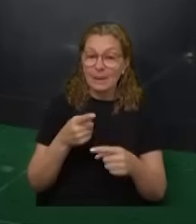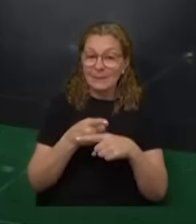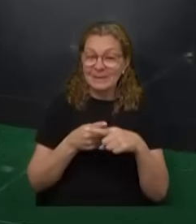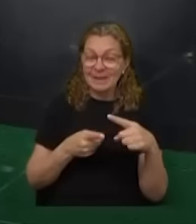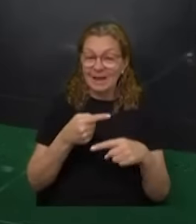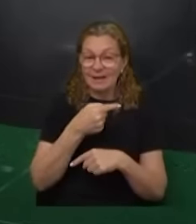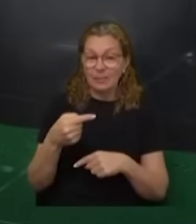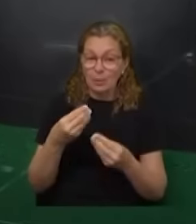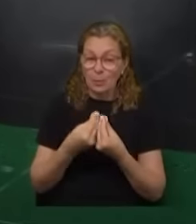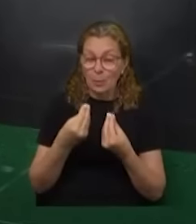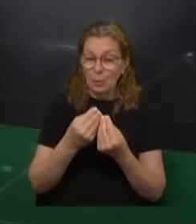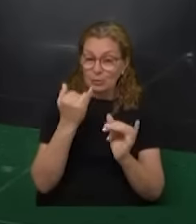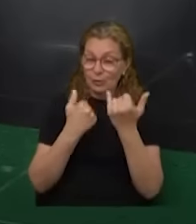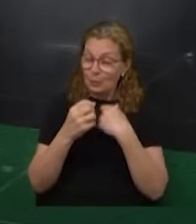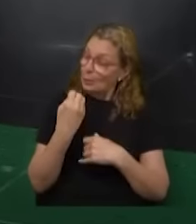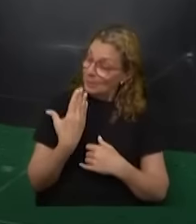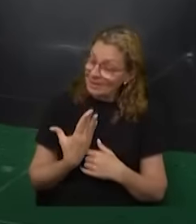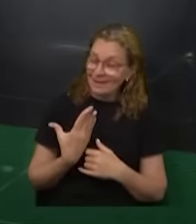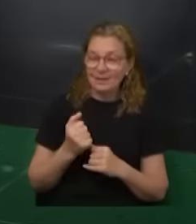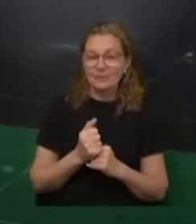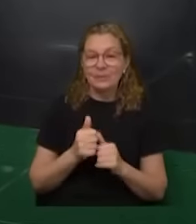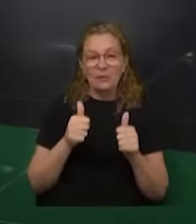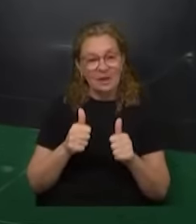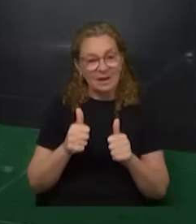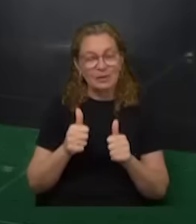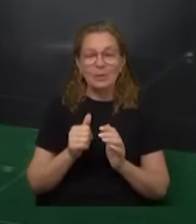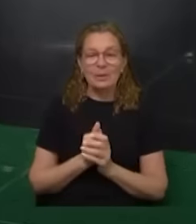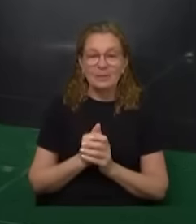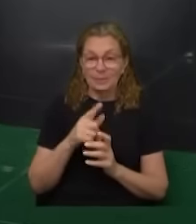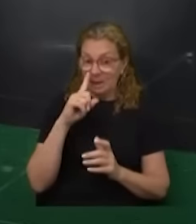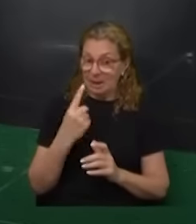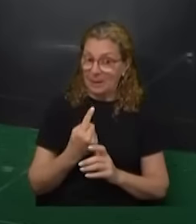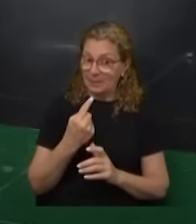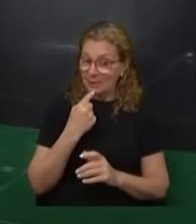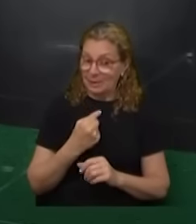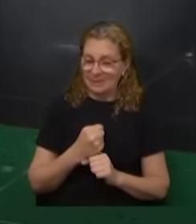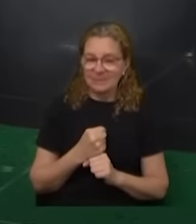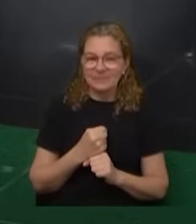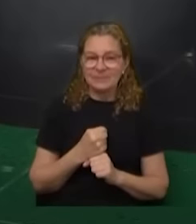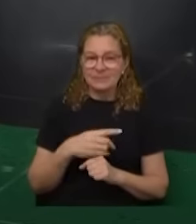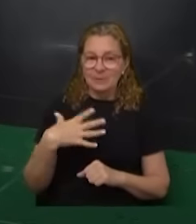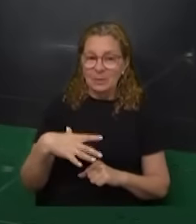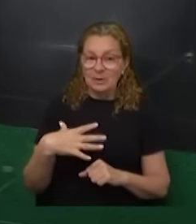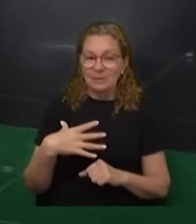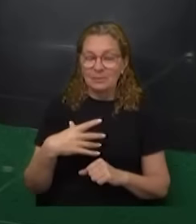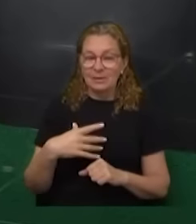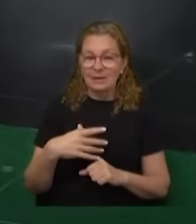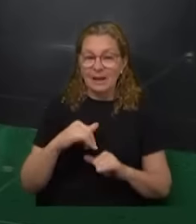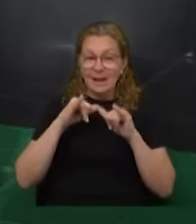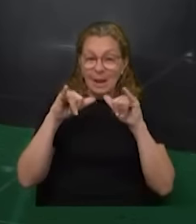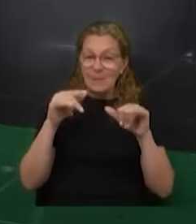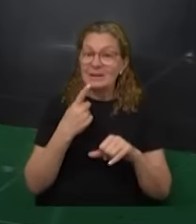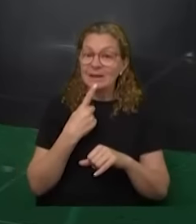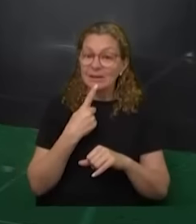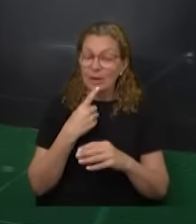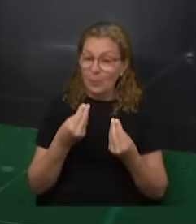semana Estamos con mucha información cómo andas Natalia Bien y tú Martín todo bien Todo biene rapidito rapidito con mucho ritmo con el ritmo de la campaña electoral